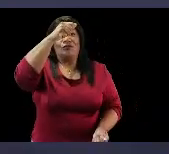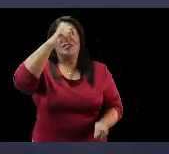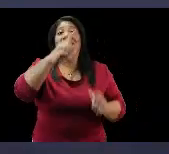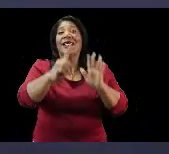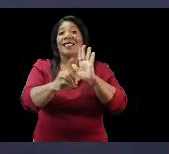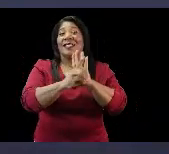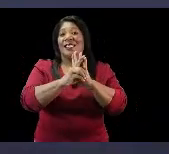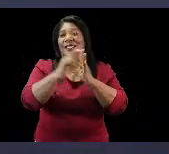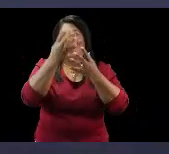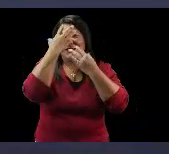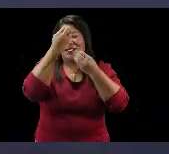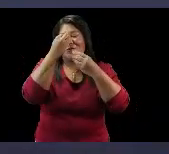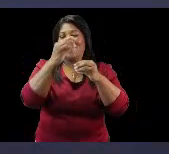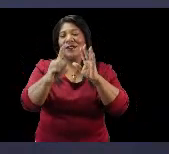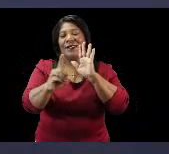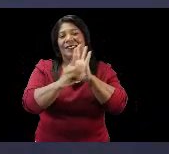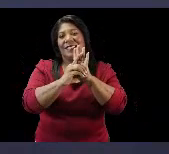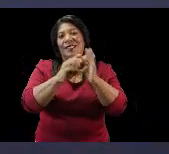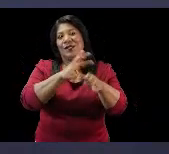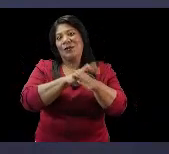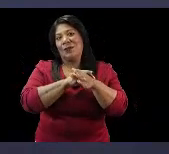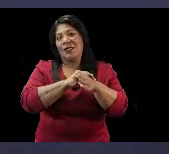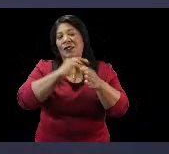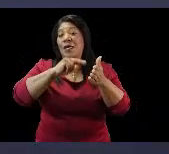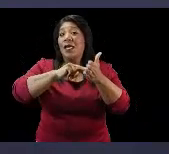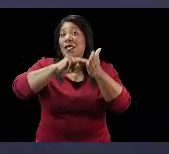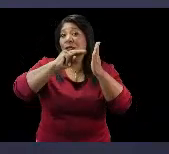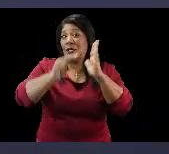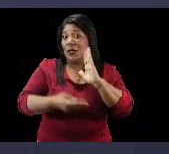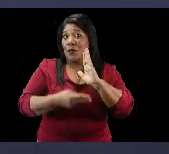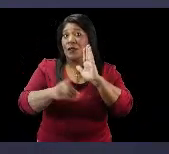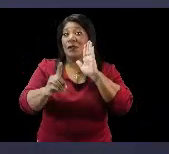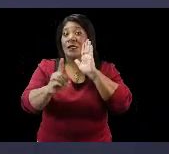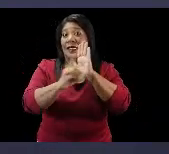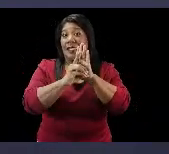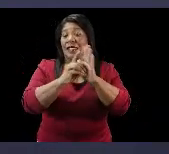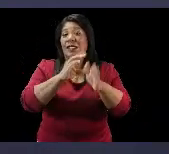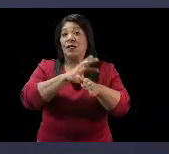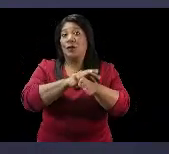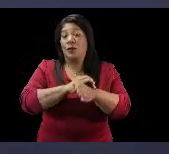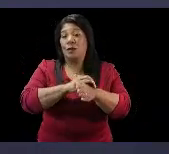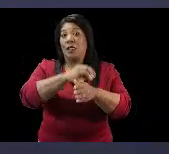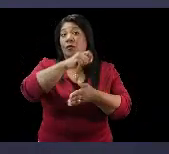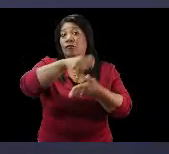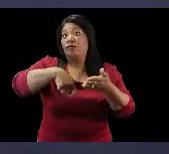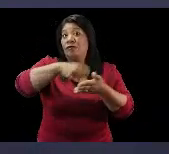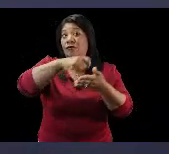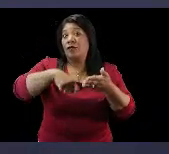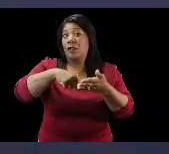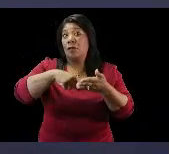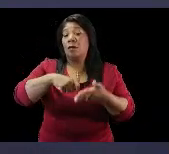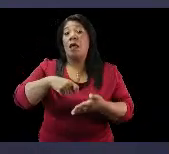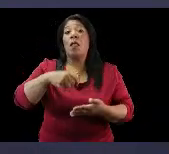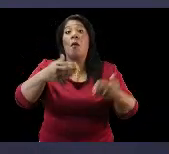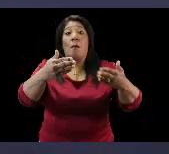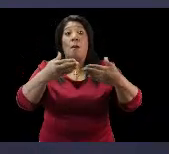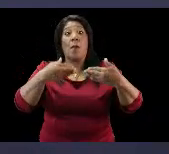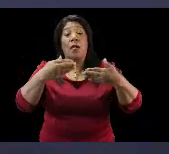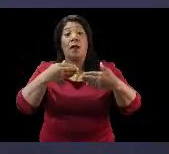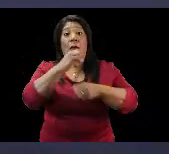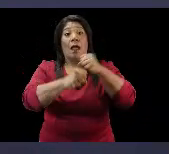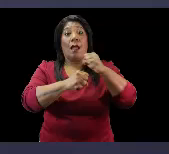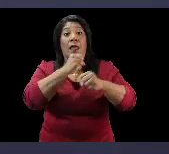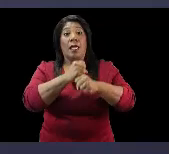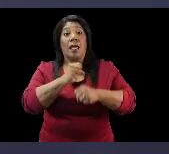de la información es un derecho humano. Hay una convención de derechos humanos que fue firmada en el 2006 y Panamá es